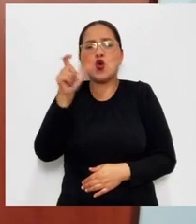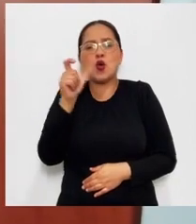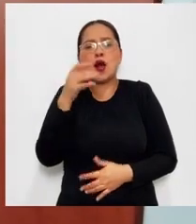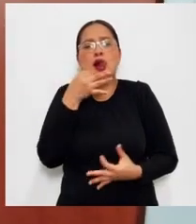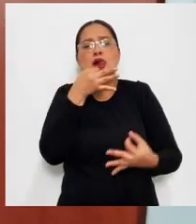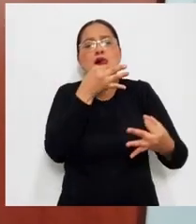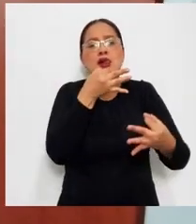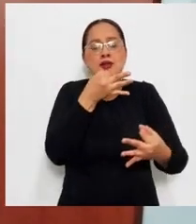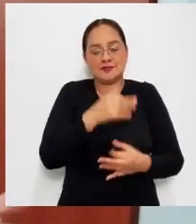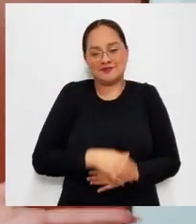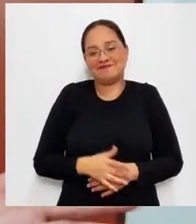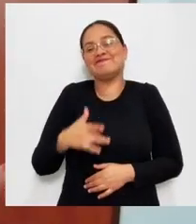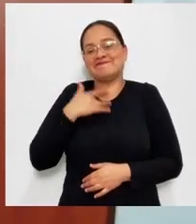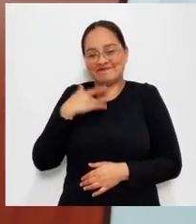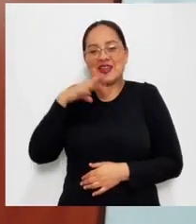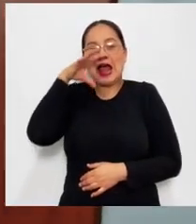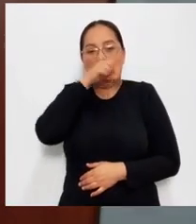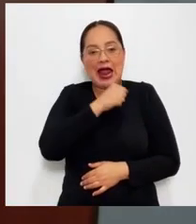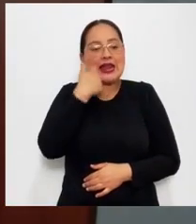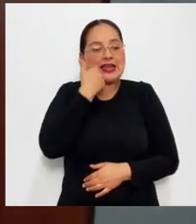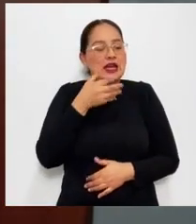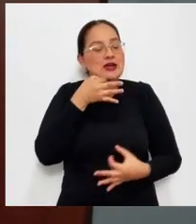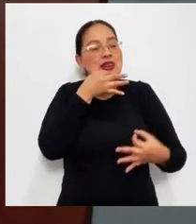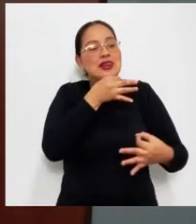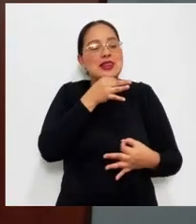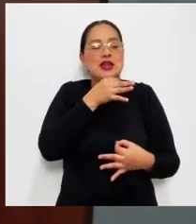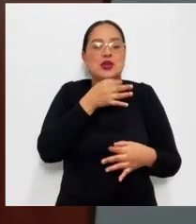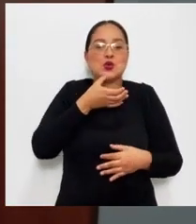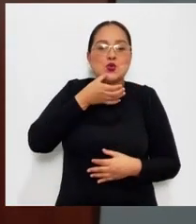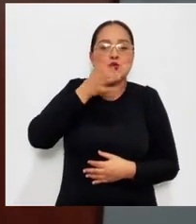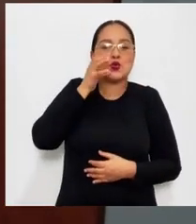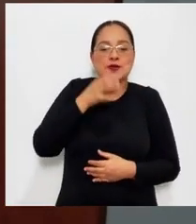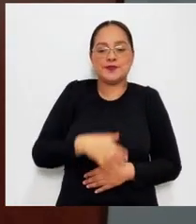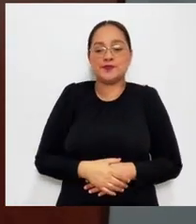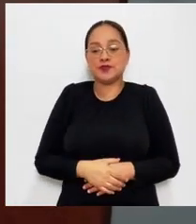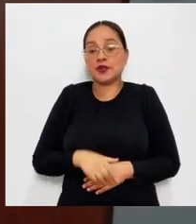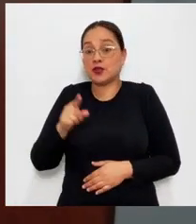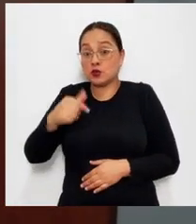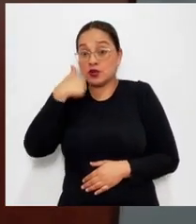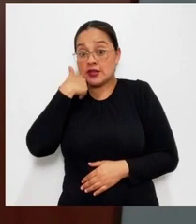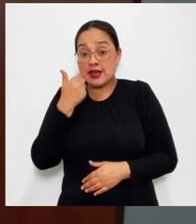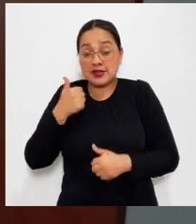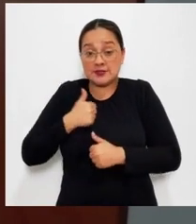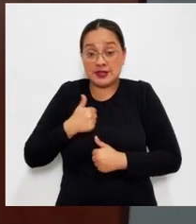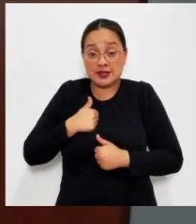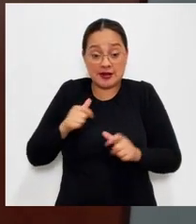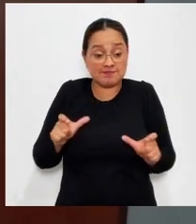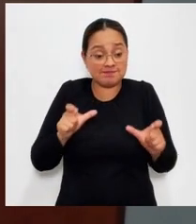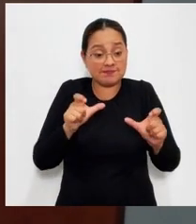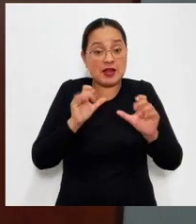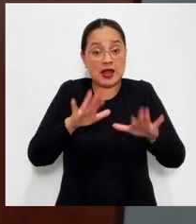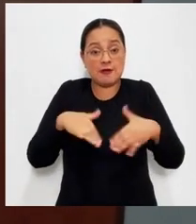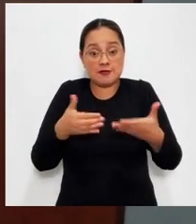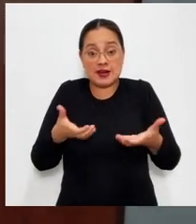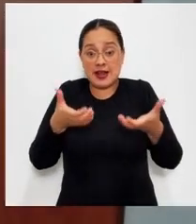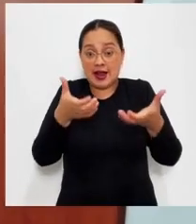Un tejuino, cuando hace calor. ¿Estás de acuerdo con que se mantengan las Fuerzas Armadas en tareas de seguridad